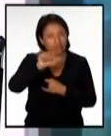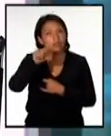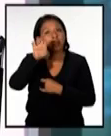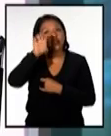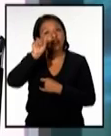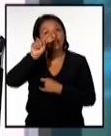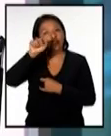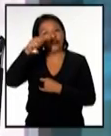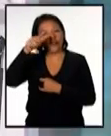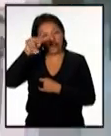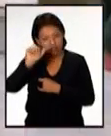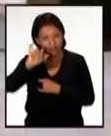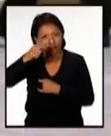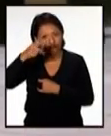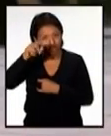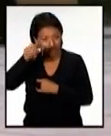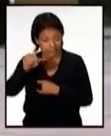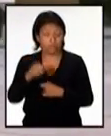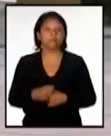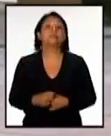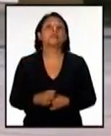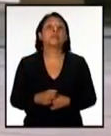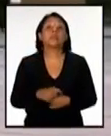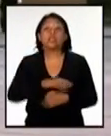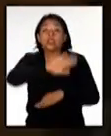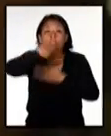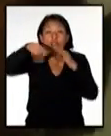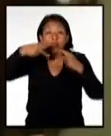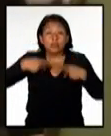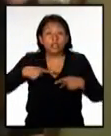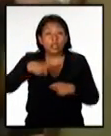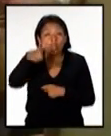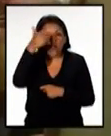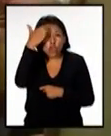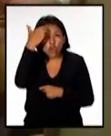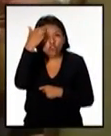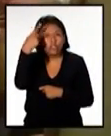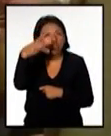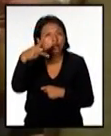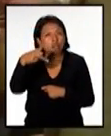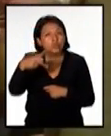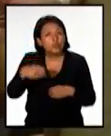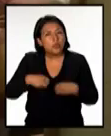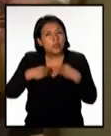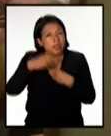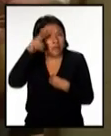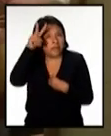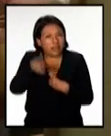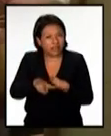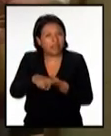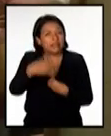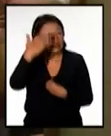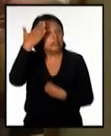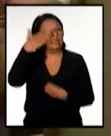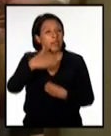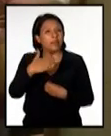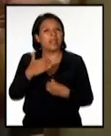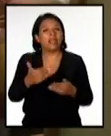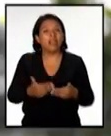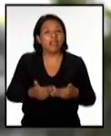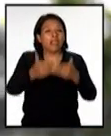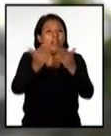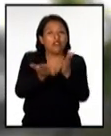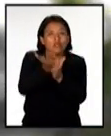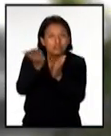González. Todos quienes conocen la realidad de las personas de talla baja lo saben. Más allá de los obstáculos